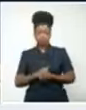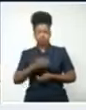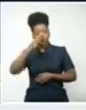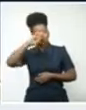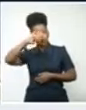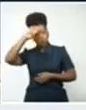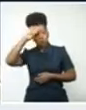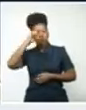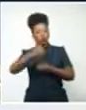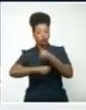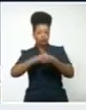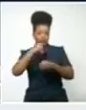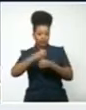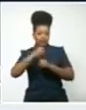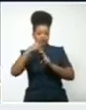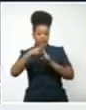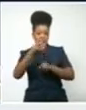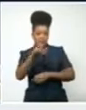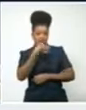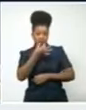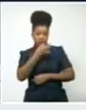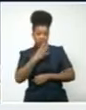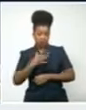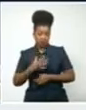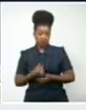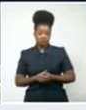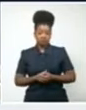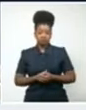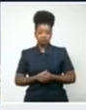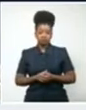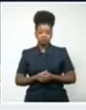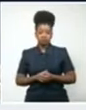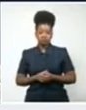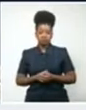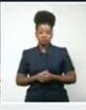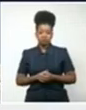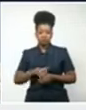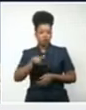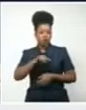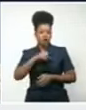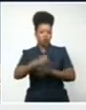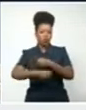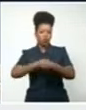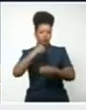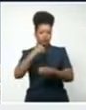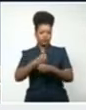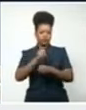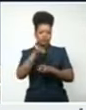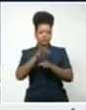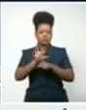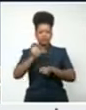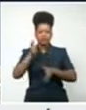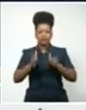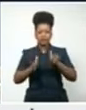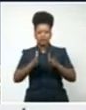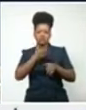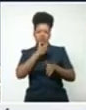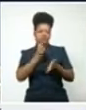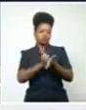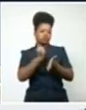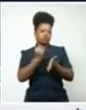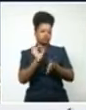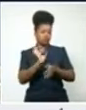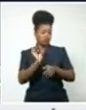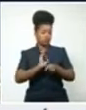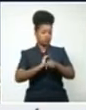cloroquina, la ha usado incluso desde las etapas de sospechoso de muchos casos,